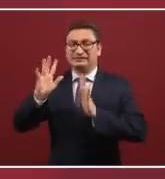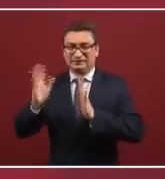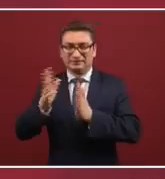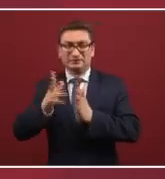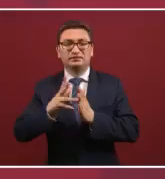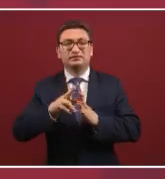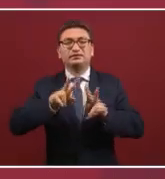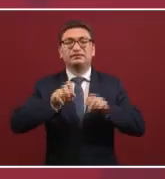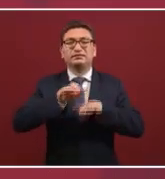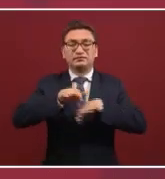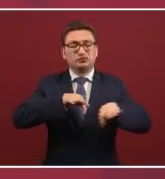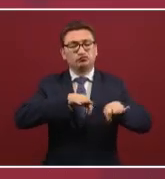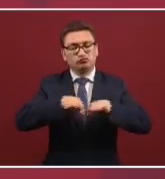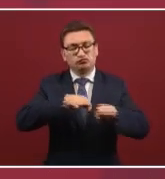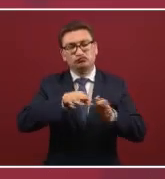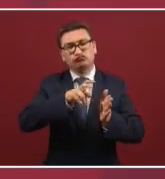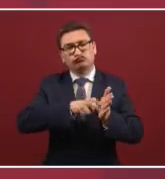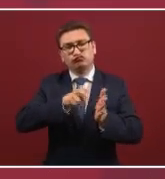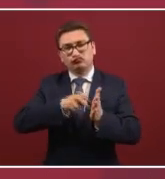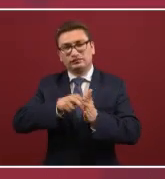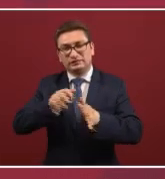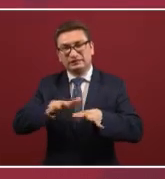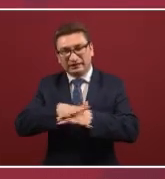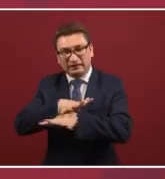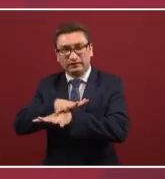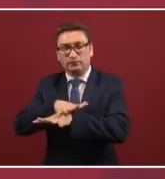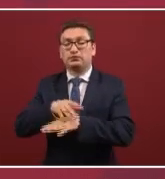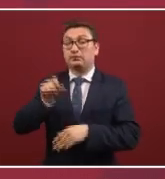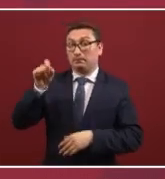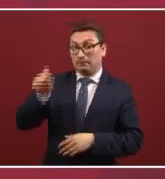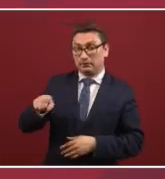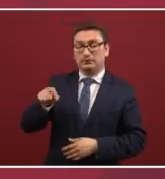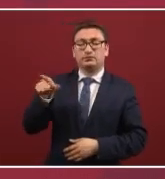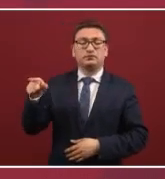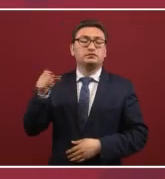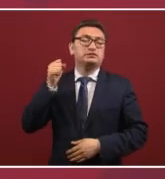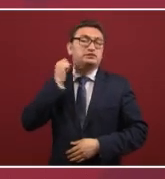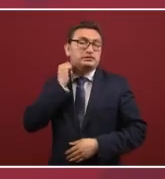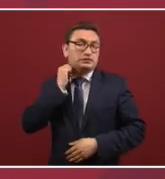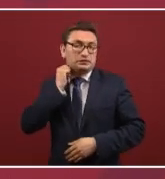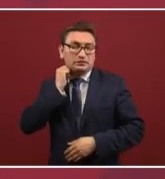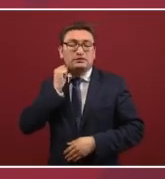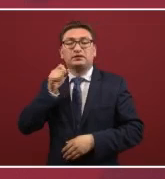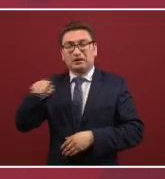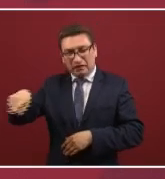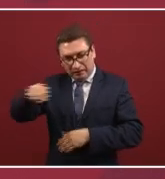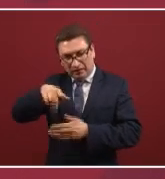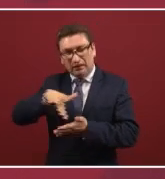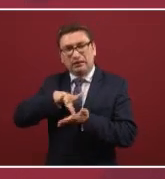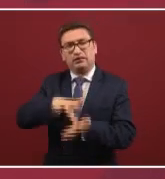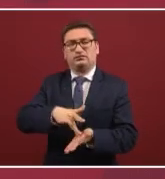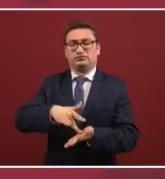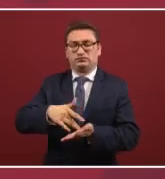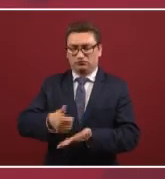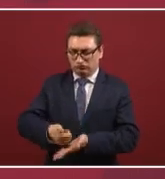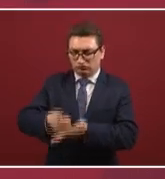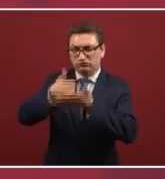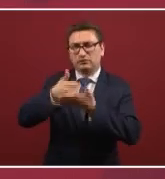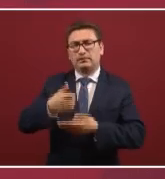laboral. Los senadores también intervinieron para